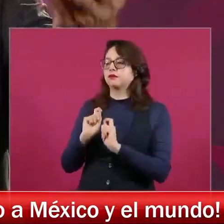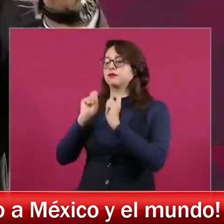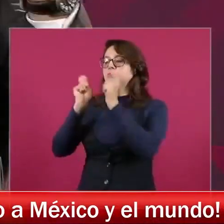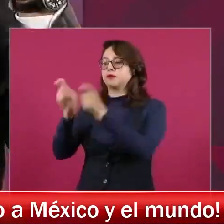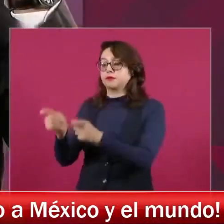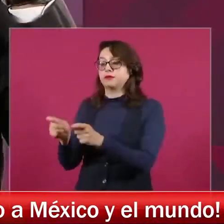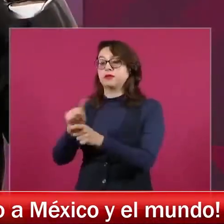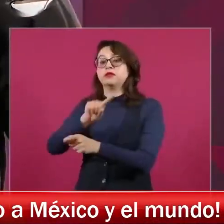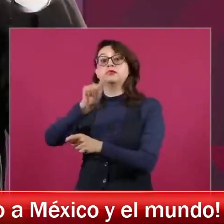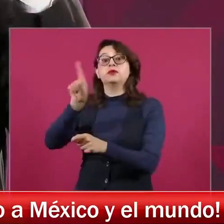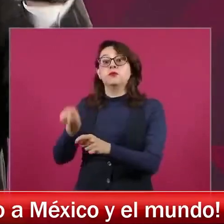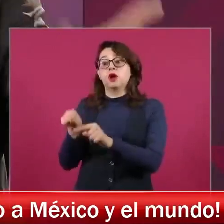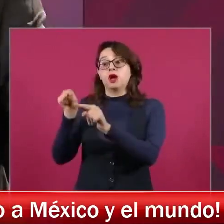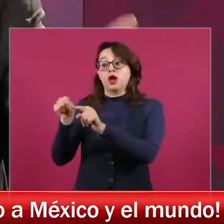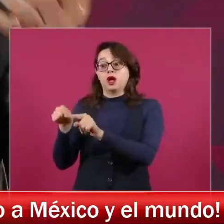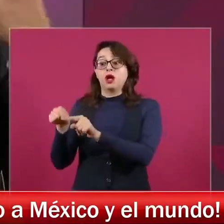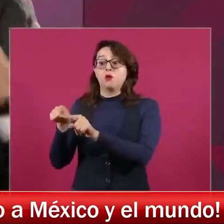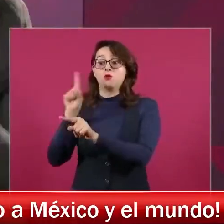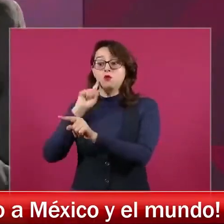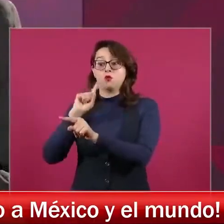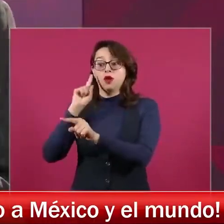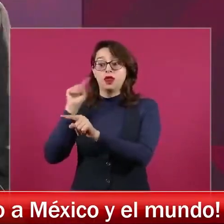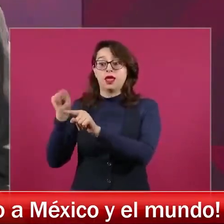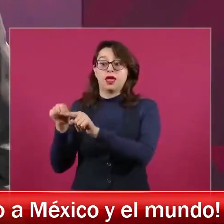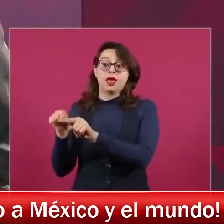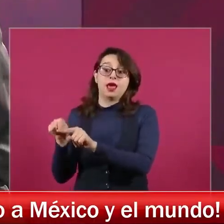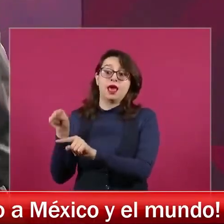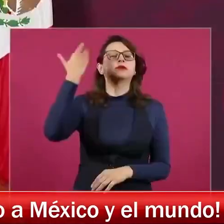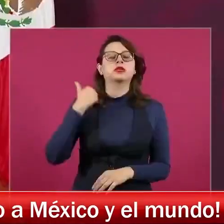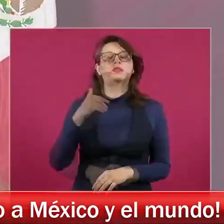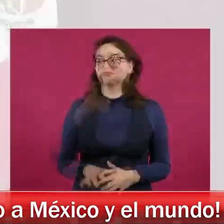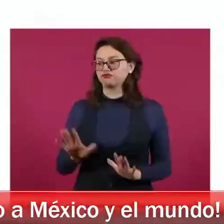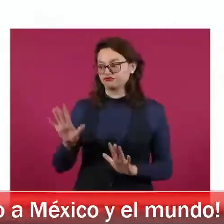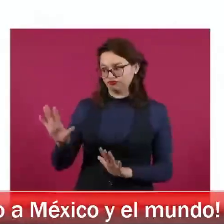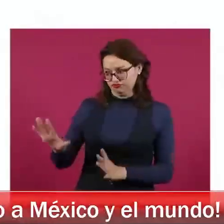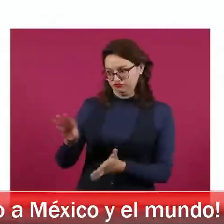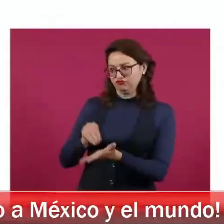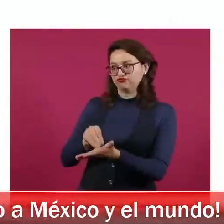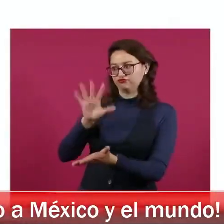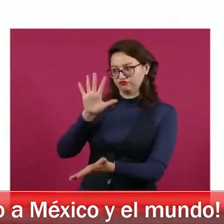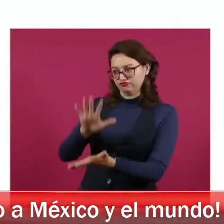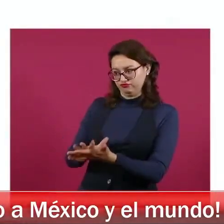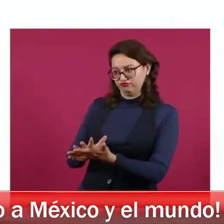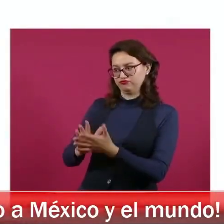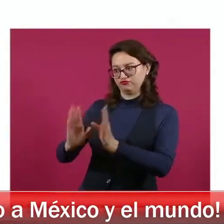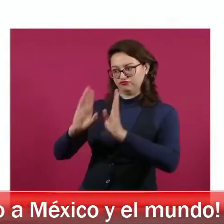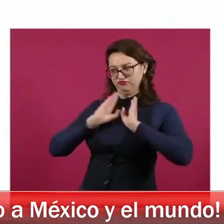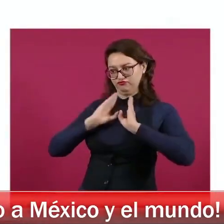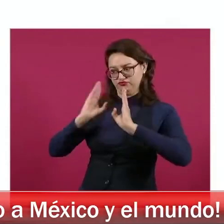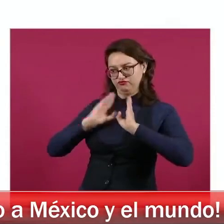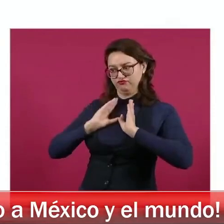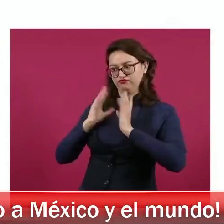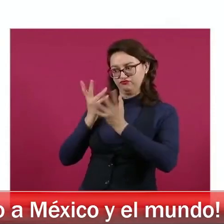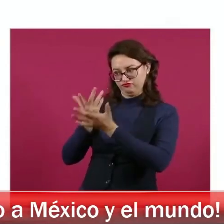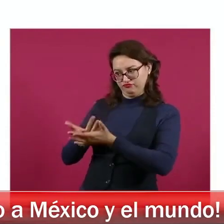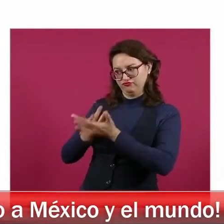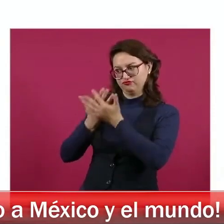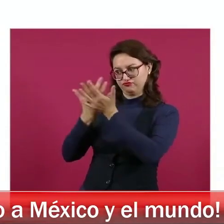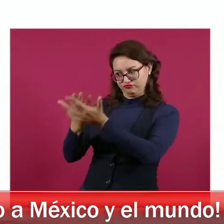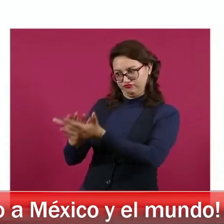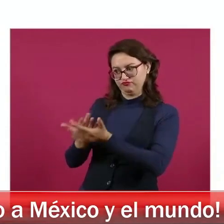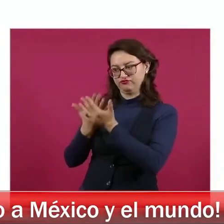lo pasa a lunes si había así tituló su Twitter